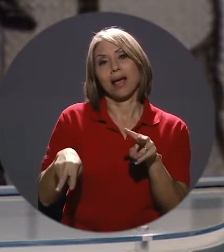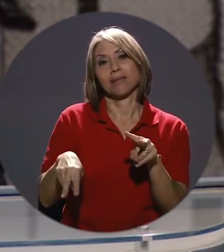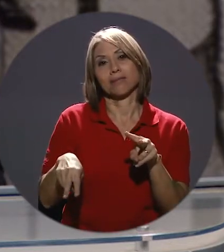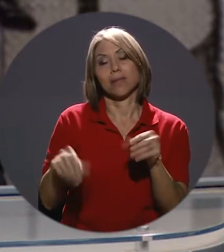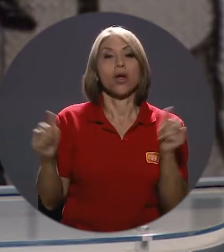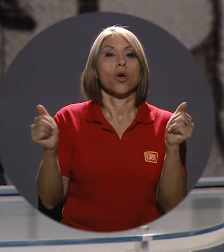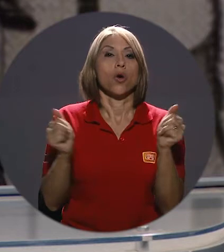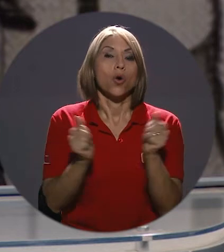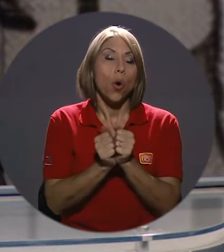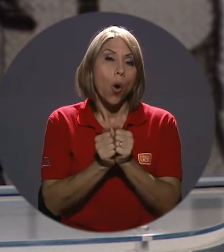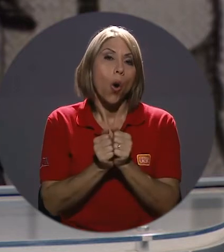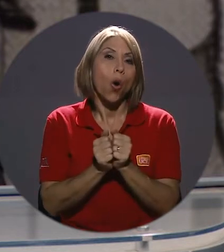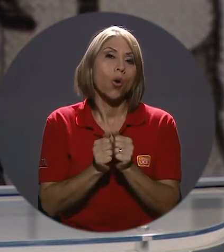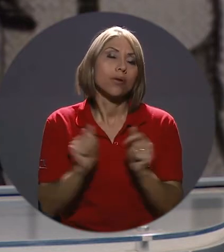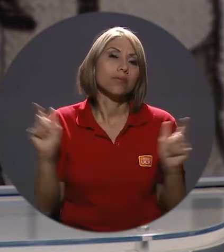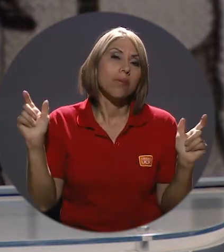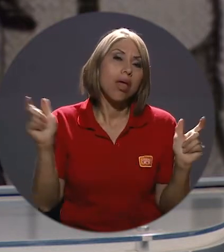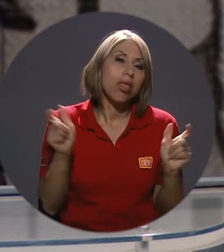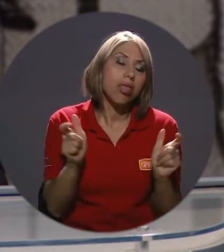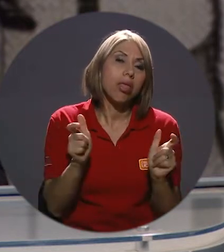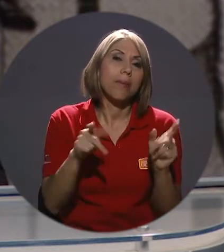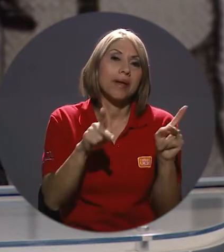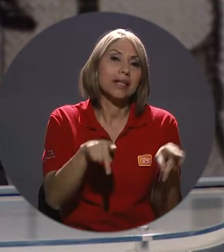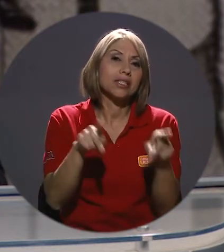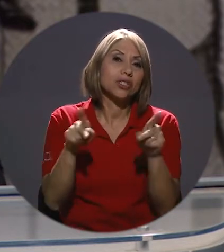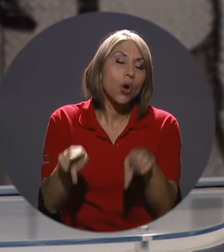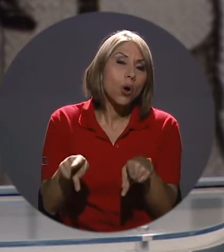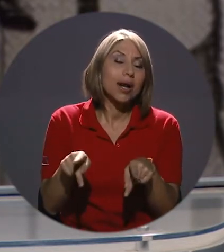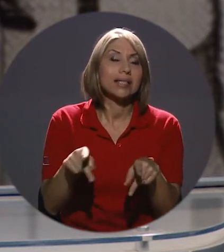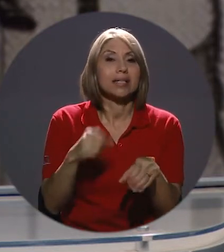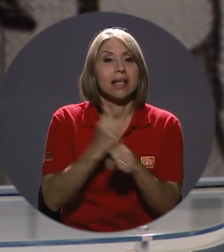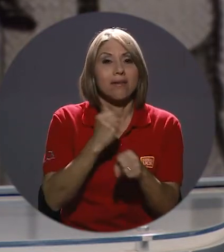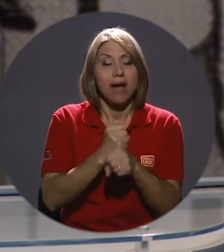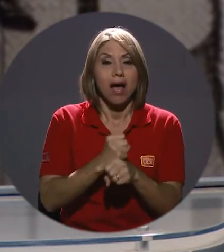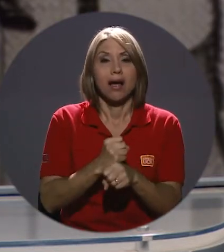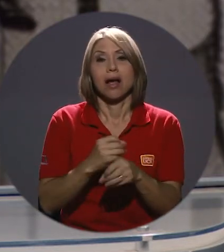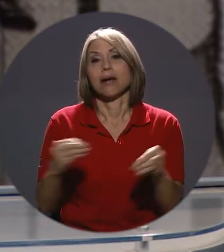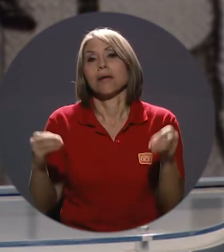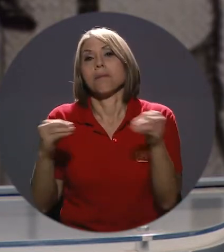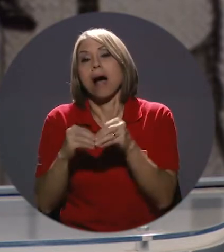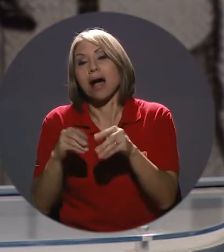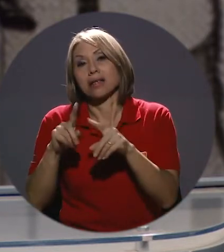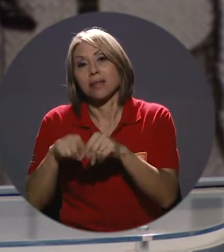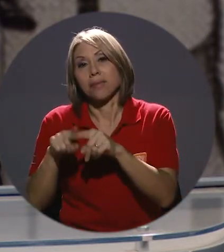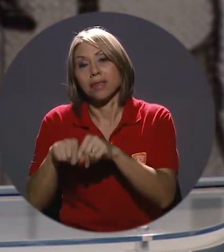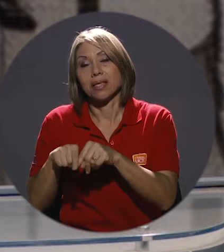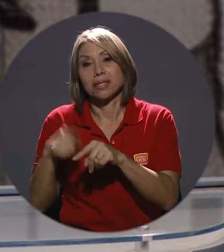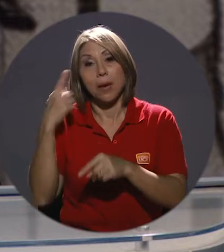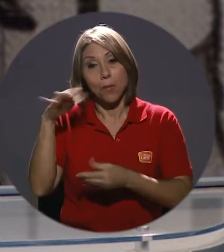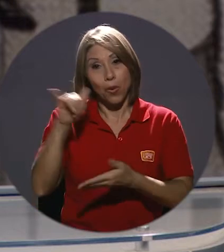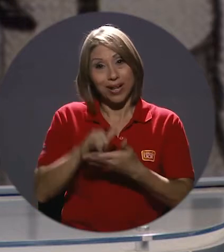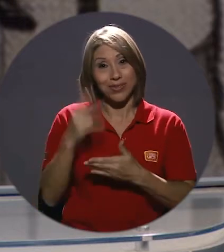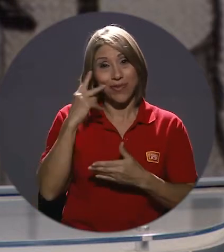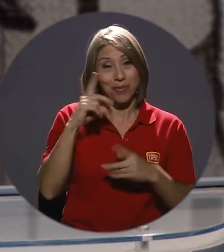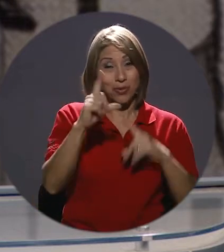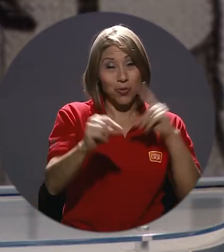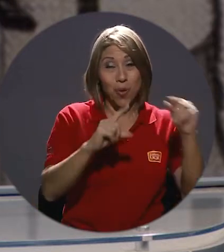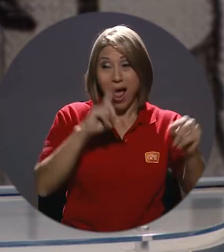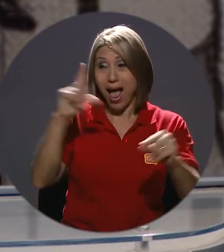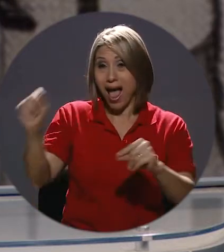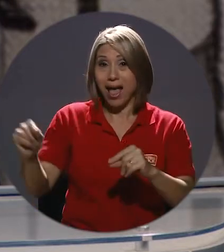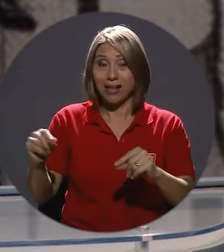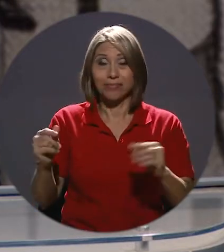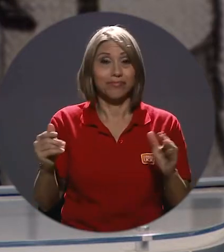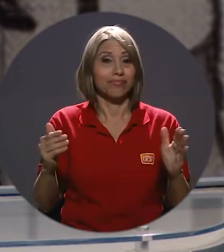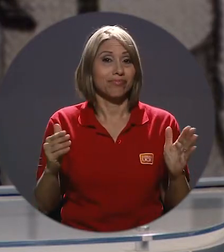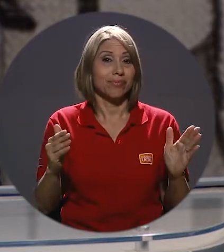personas ocupadas por hogar, con una mayor dependencia, y por eso de ahí que en las zonas rurales veamos un menor impacto,